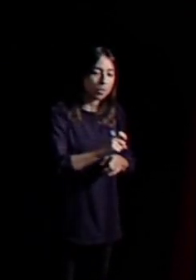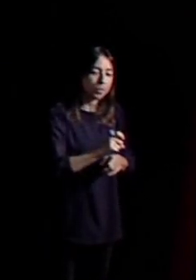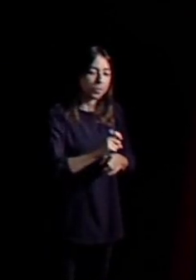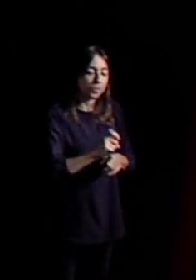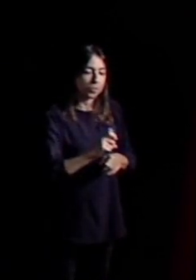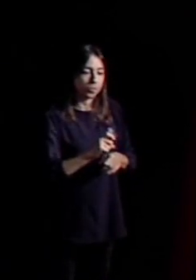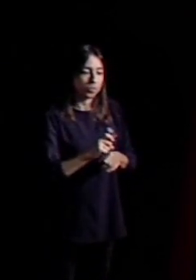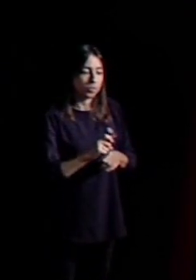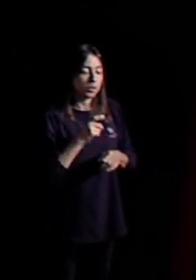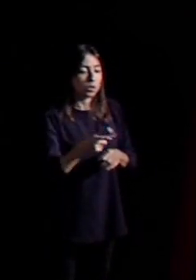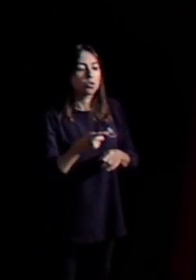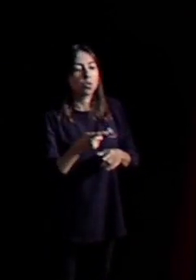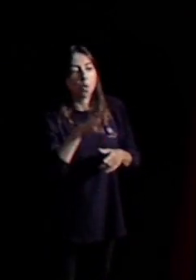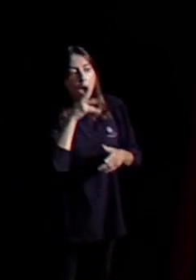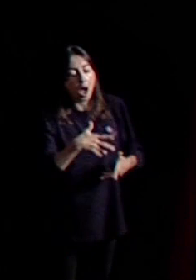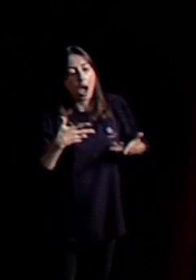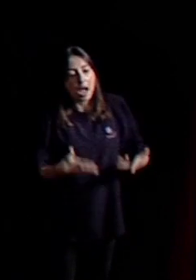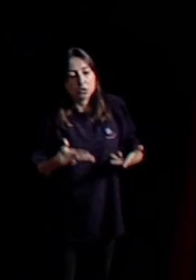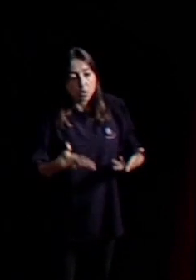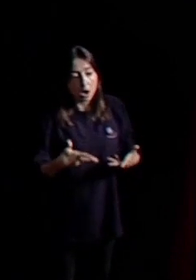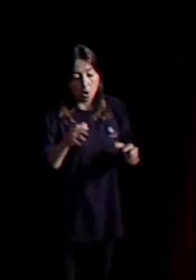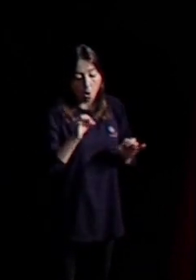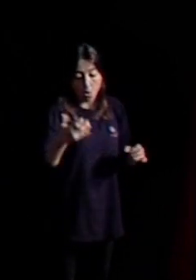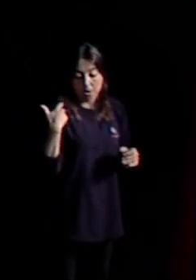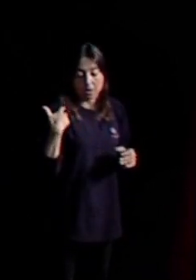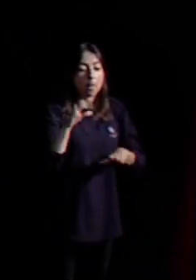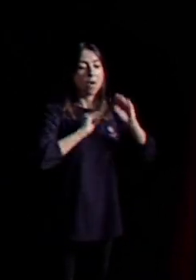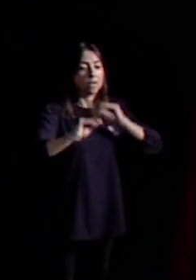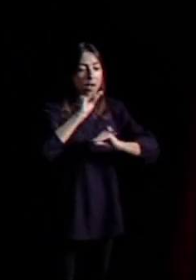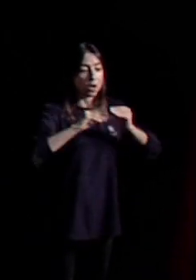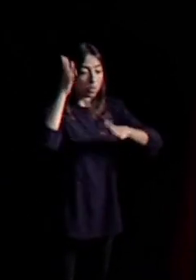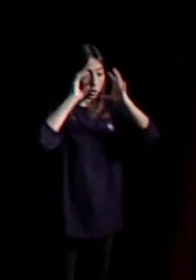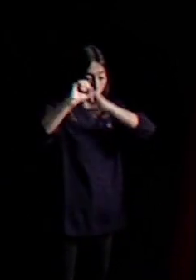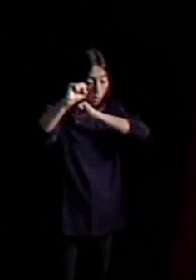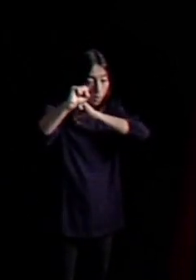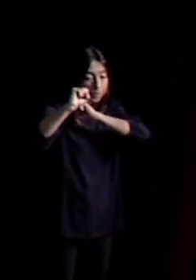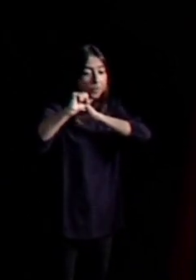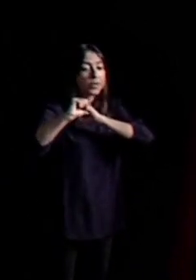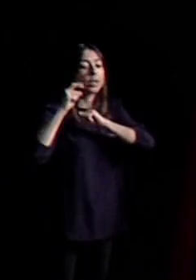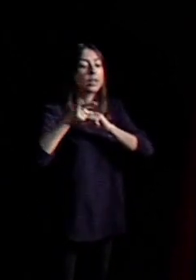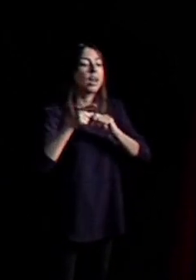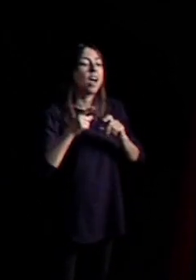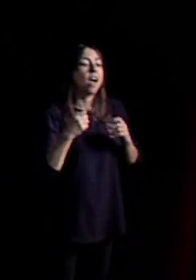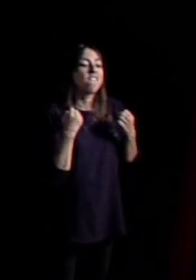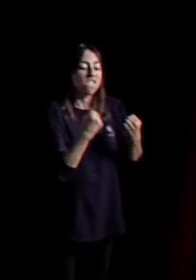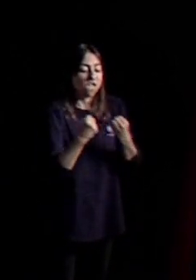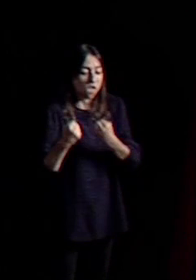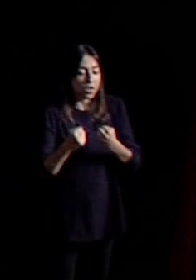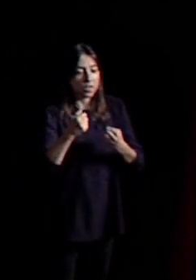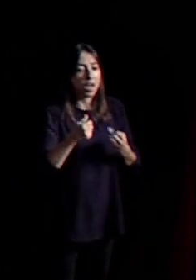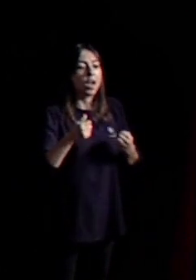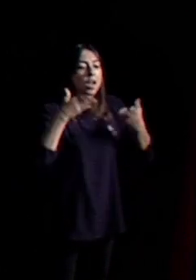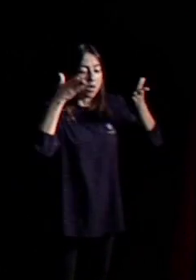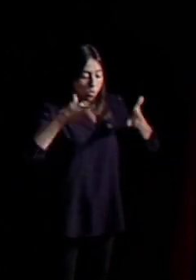su actual o reciente modificación del protocolo de las Fuerzas y Cuerpos de Seguridad